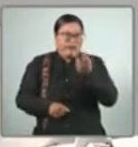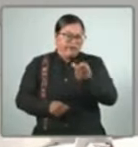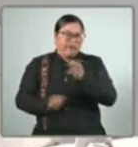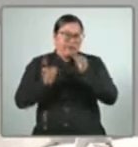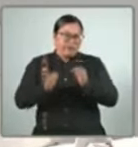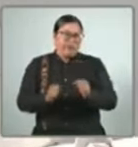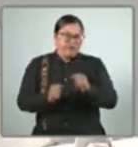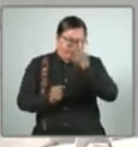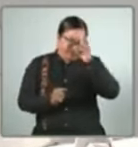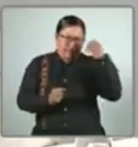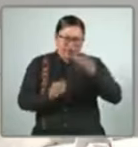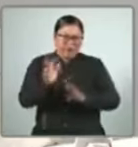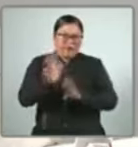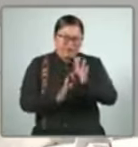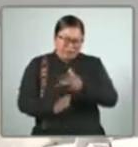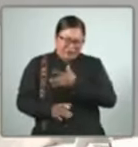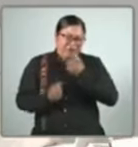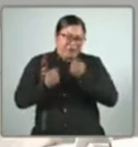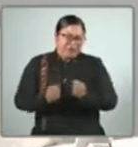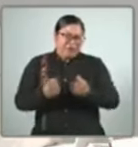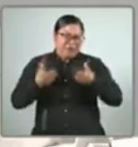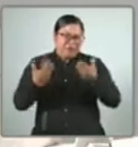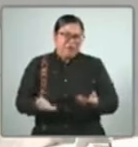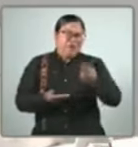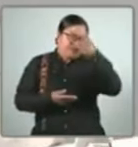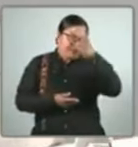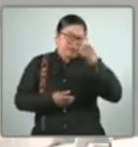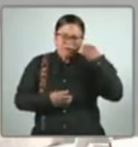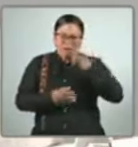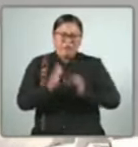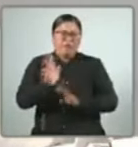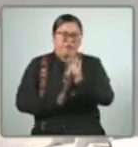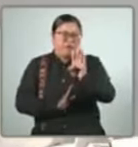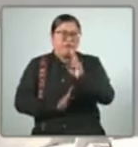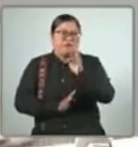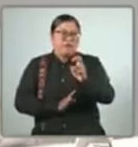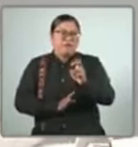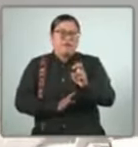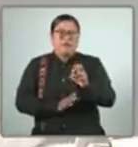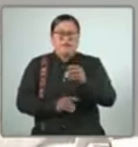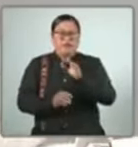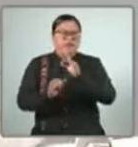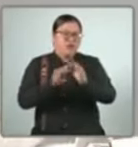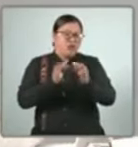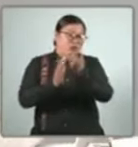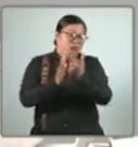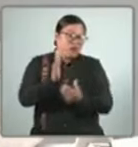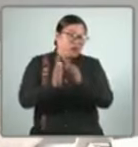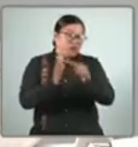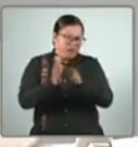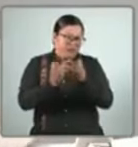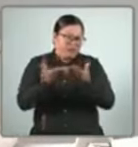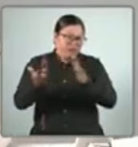sacar a Oaxaca, confiamos en eso, vamos a sacar a Oaxaca del deshonroso lugar en el que se encuentra en este